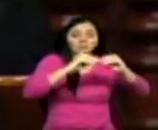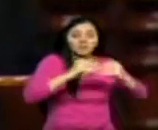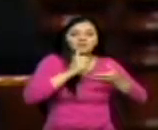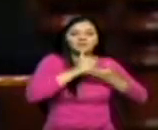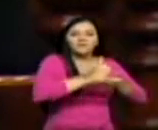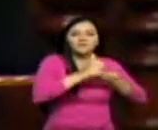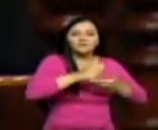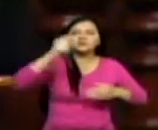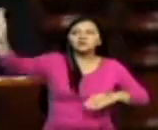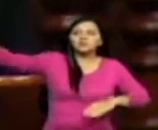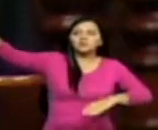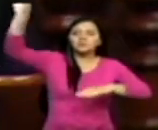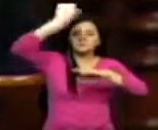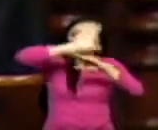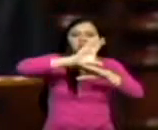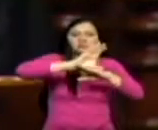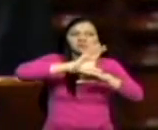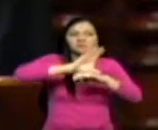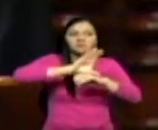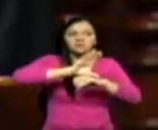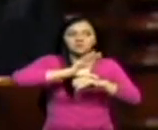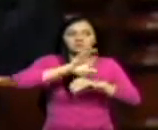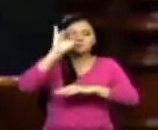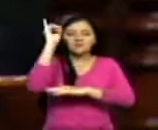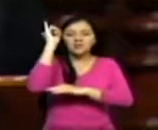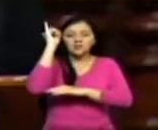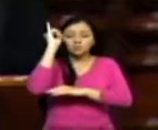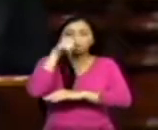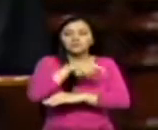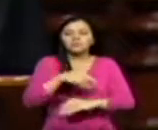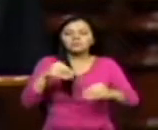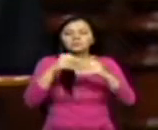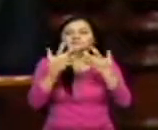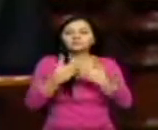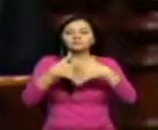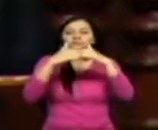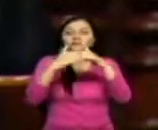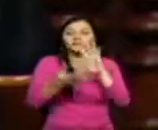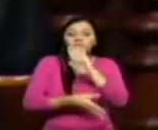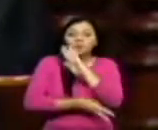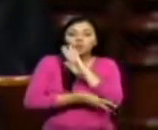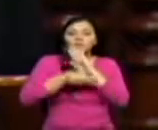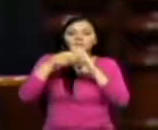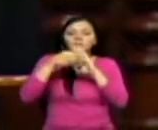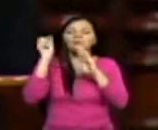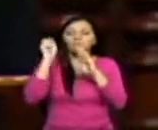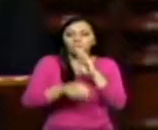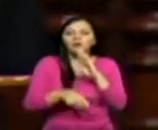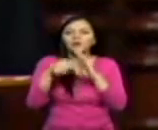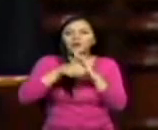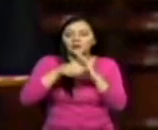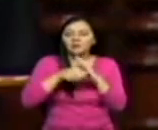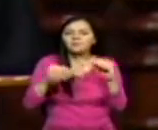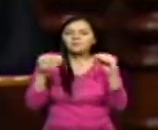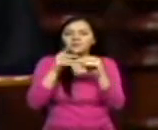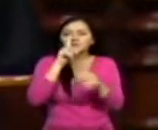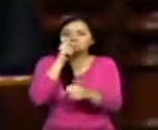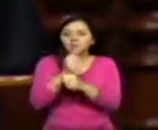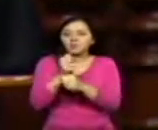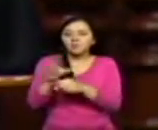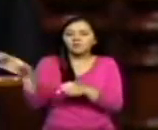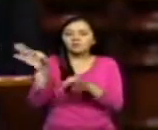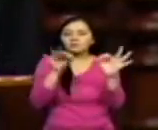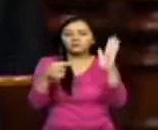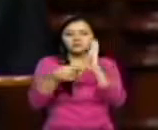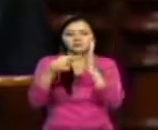la inversión en industrias básicas y extractivas trae en el empleo y en los